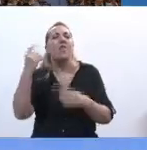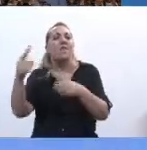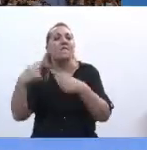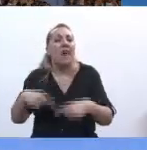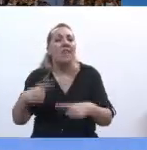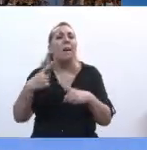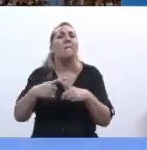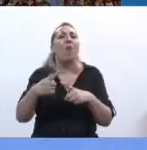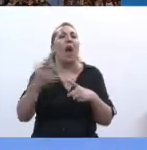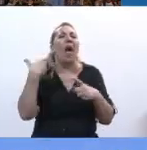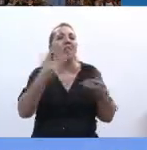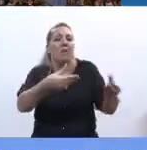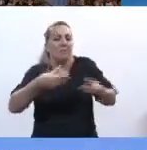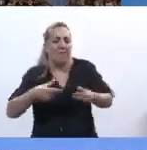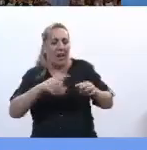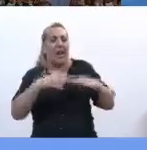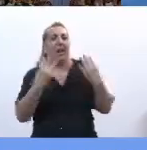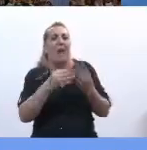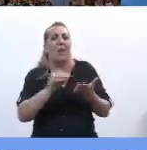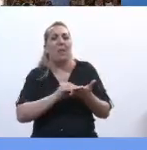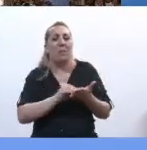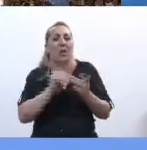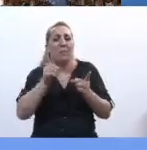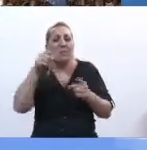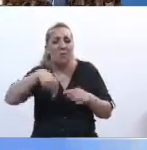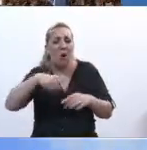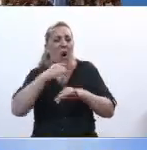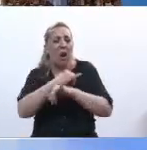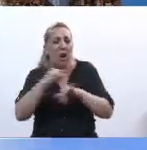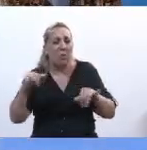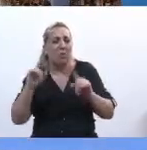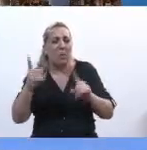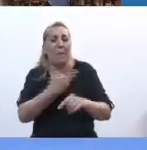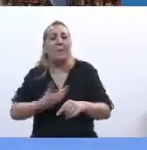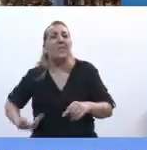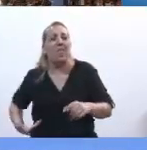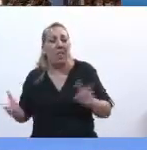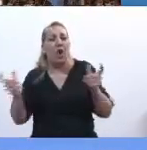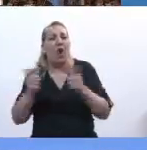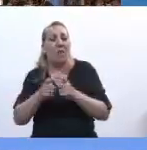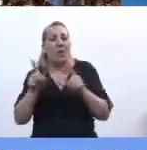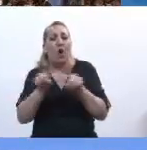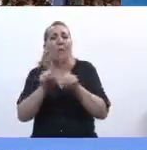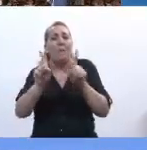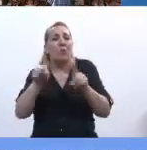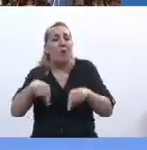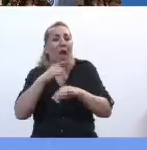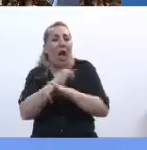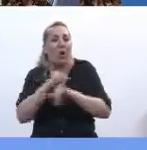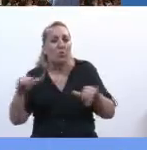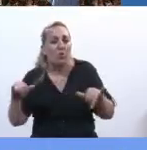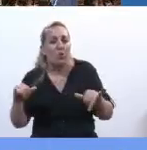cámara de diputados y como hoy anunció también un informante y como anunció hoy